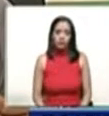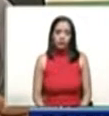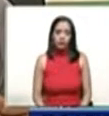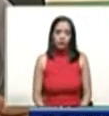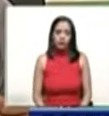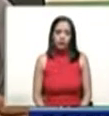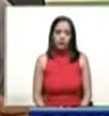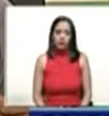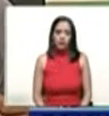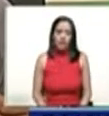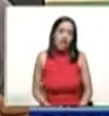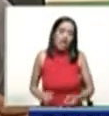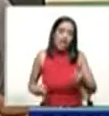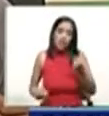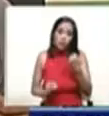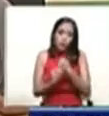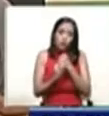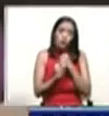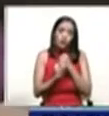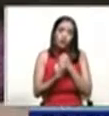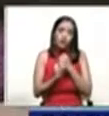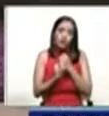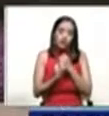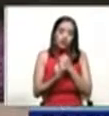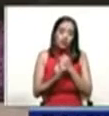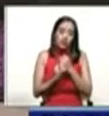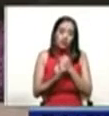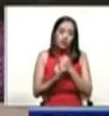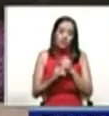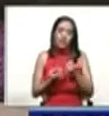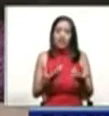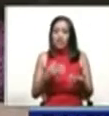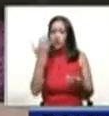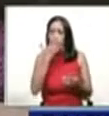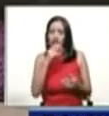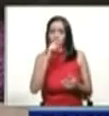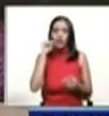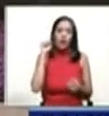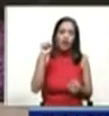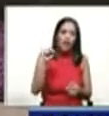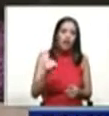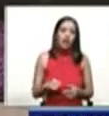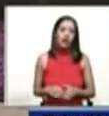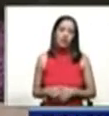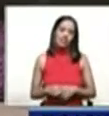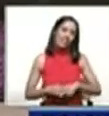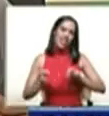con el discurso que ahora dudan de Nicolás y andan... que es el tema